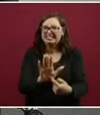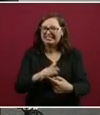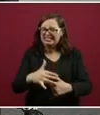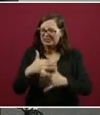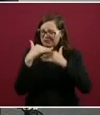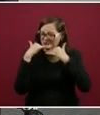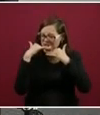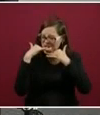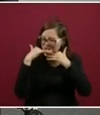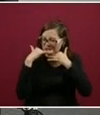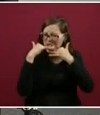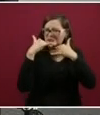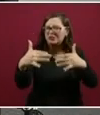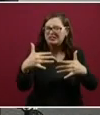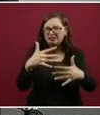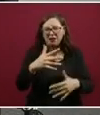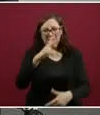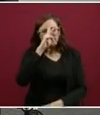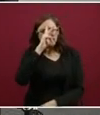que